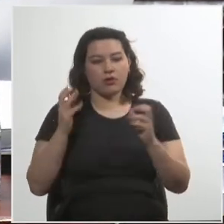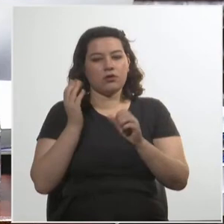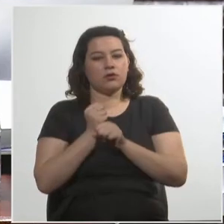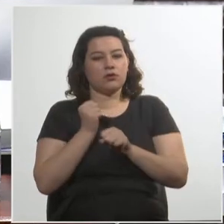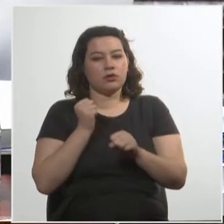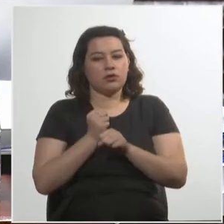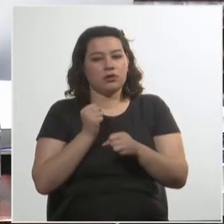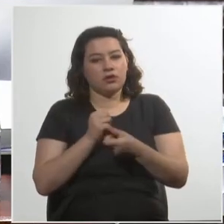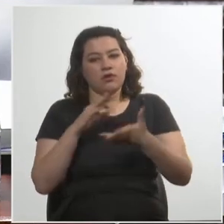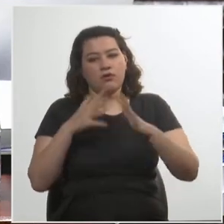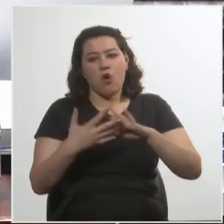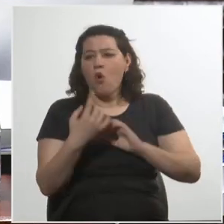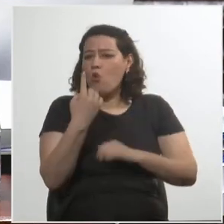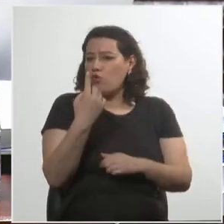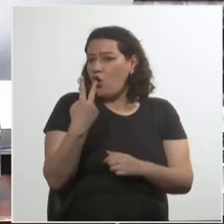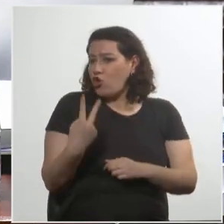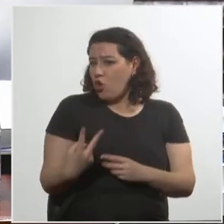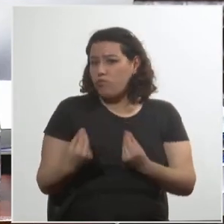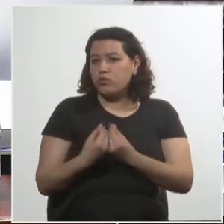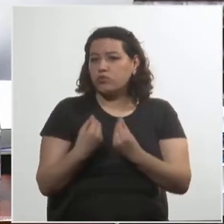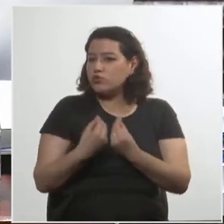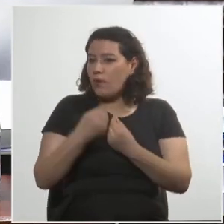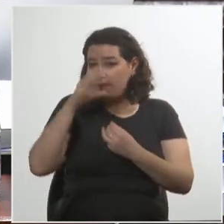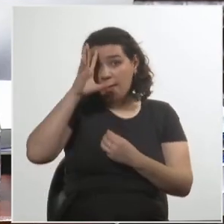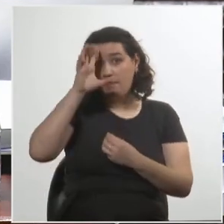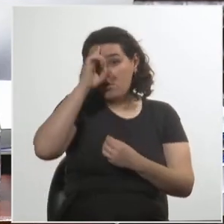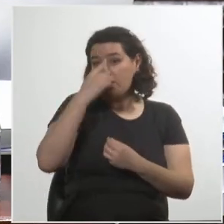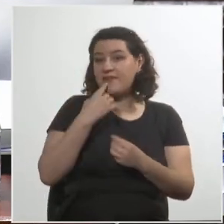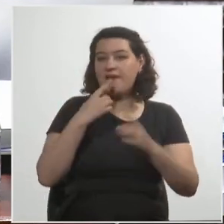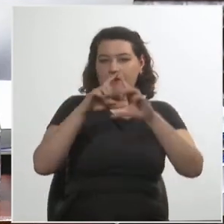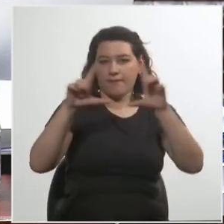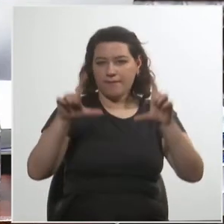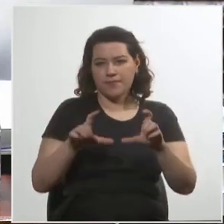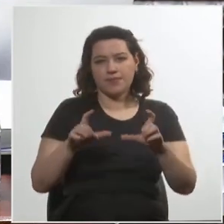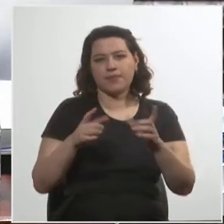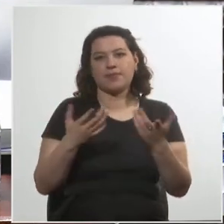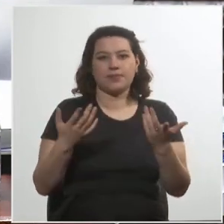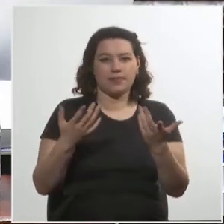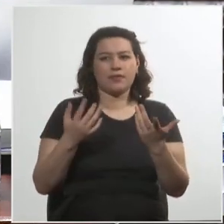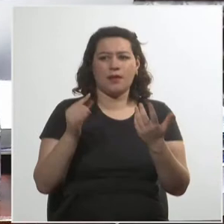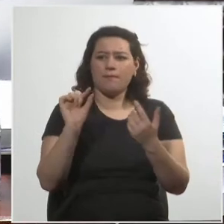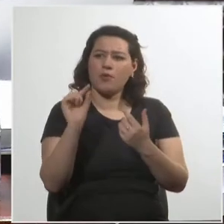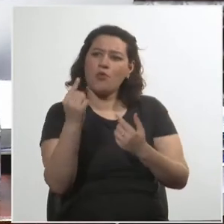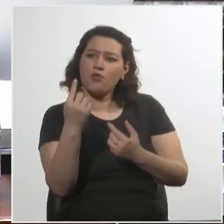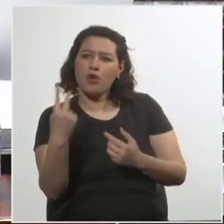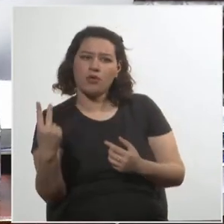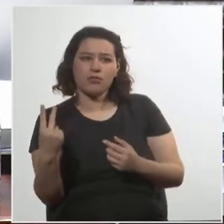uno varios memoriales Por eso digo que es mucho menos ambicioso